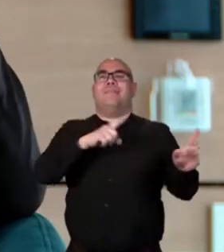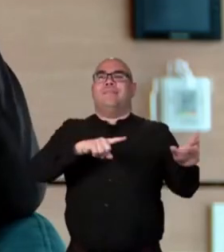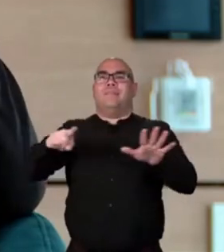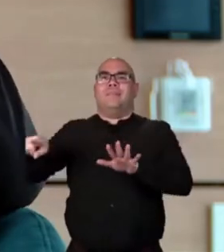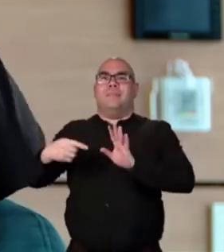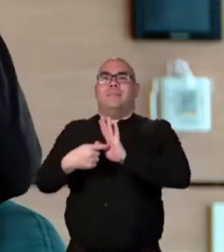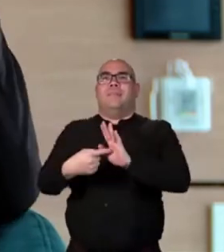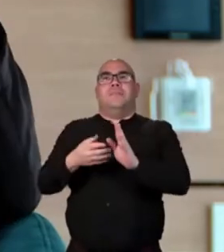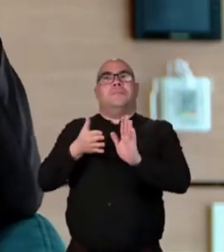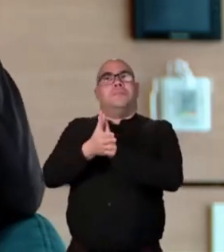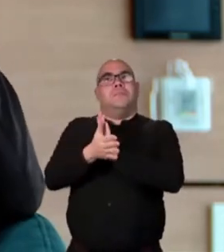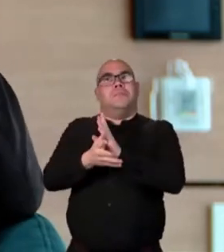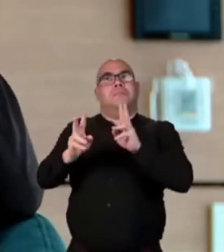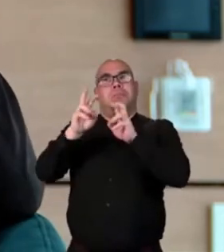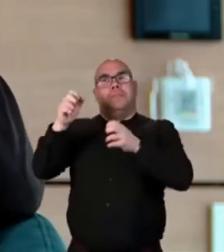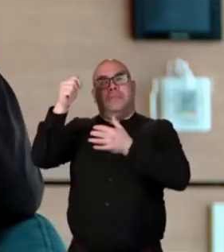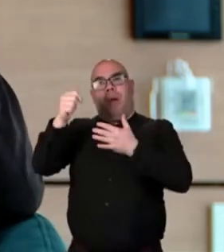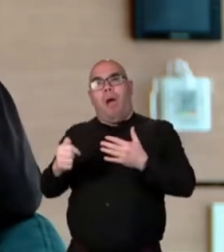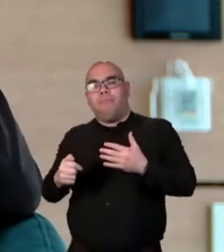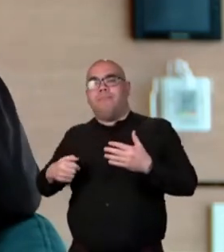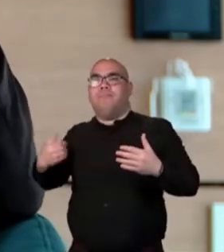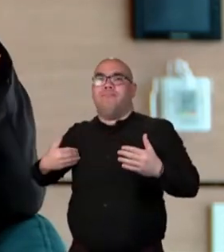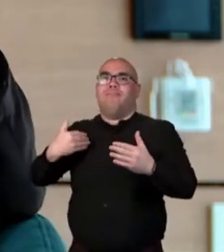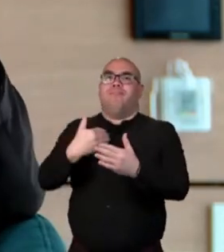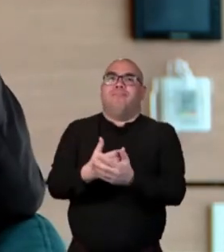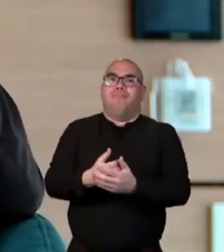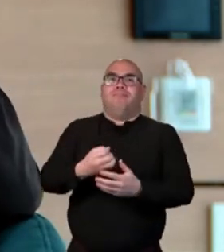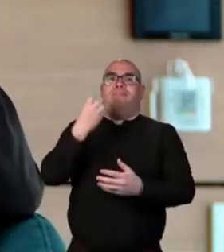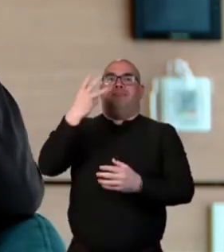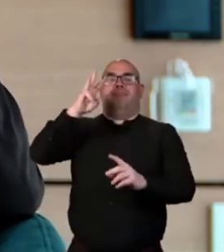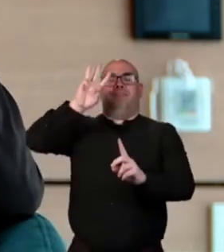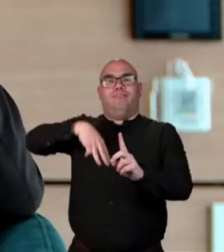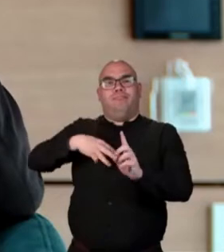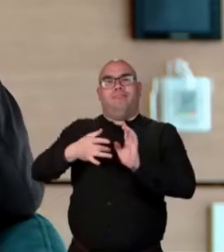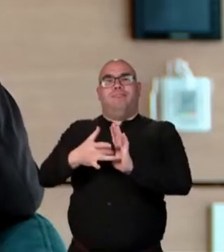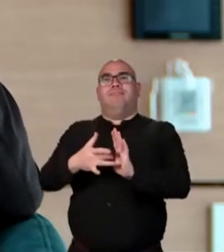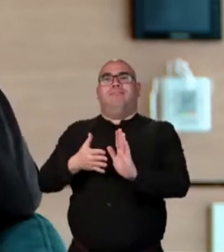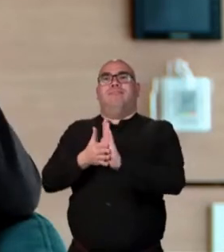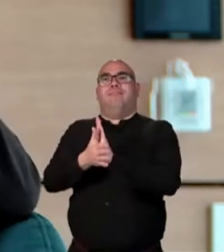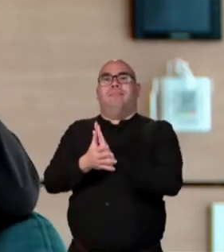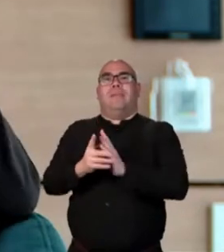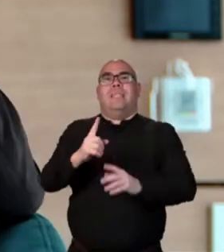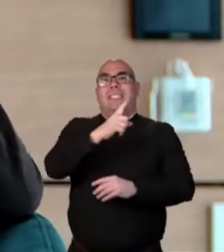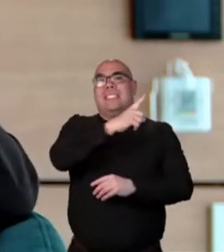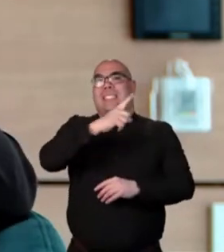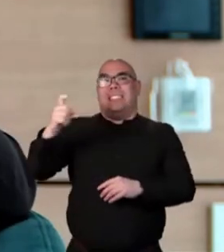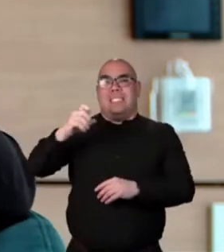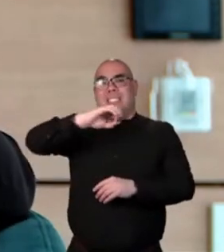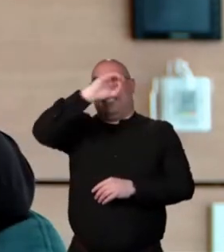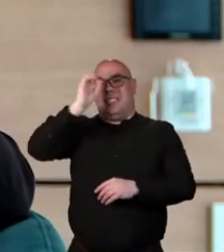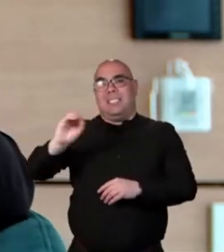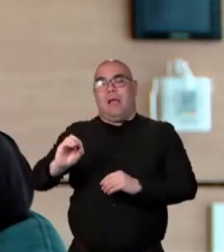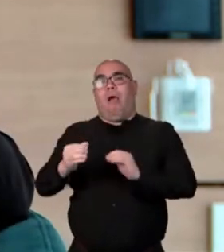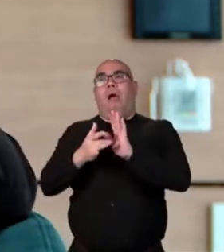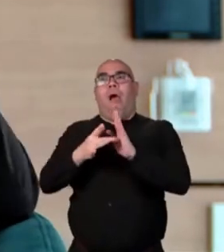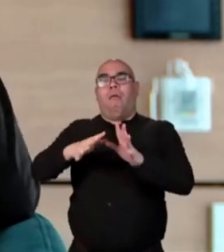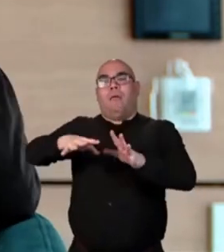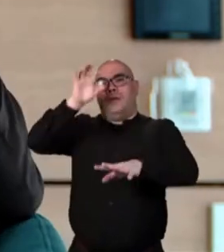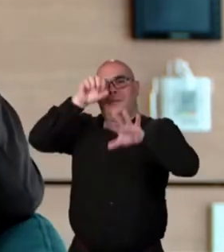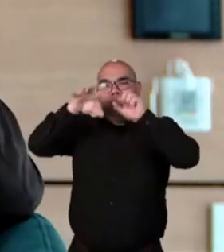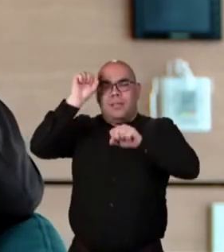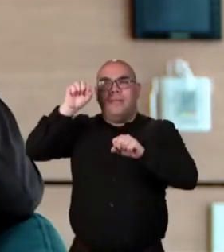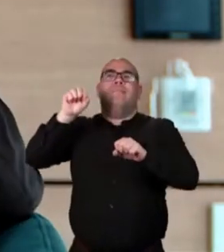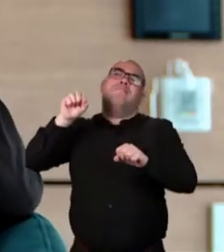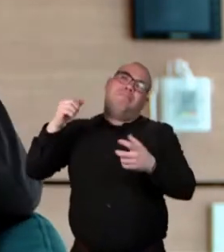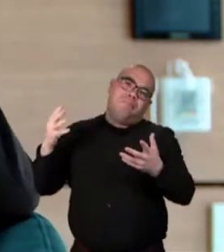camino y todo lo que ven en estos primeros tres semestres por supuesto que se les homologue 100% y yo creo que esas son lecciones aprendidas interesantes